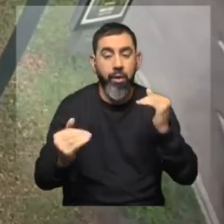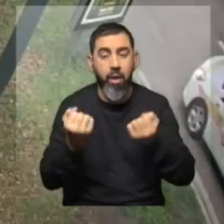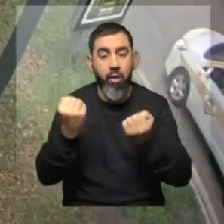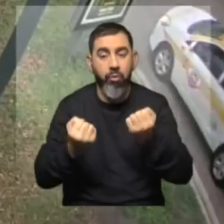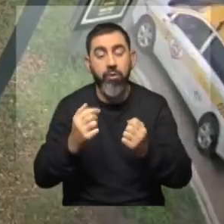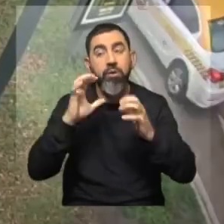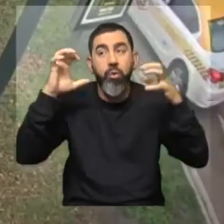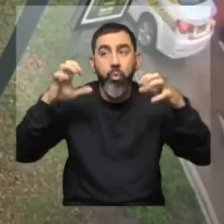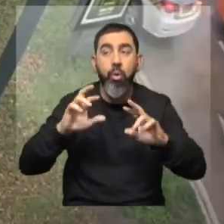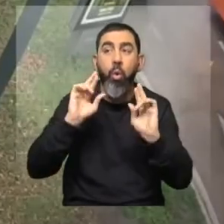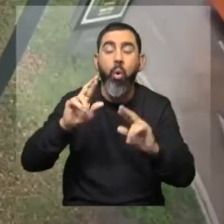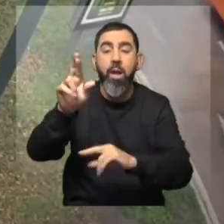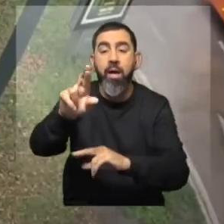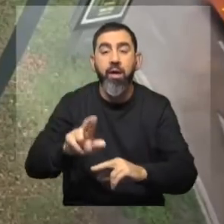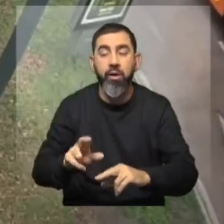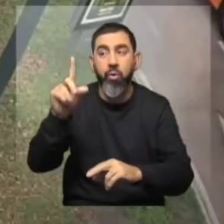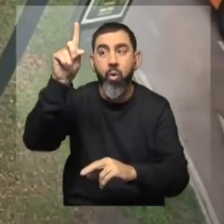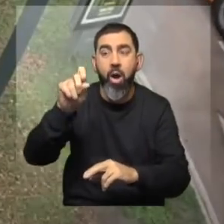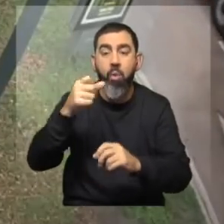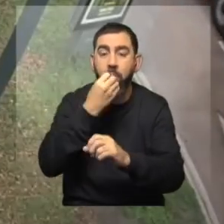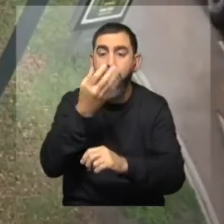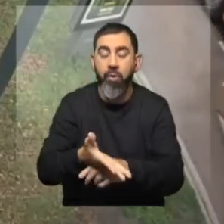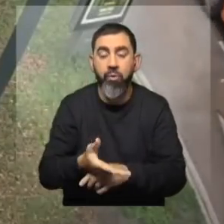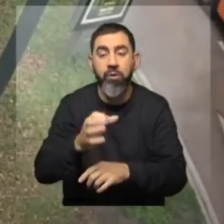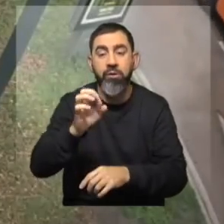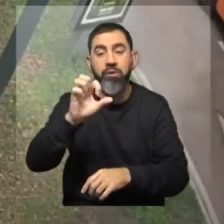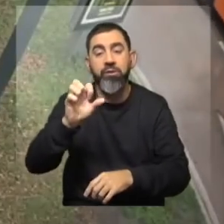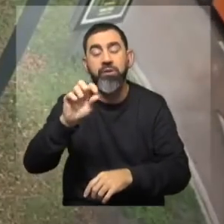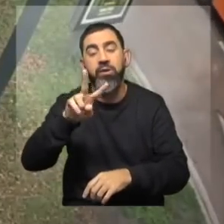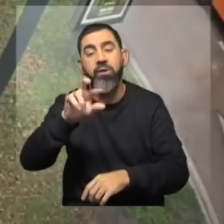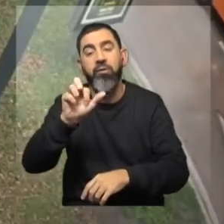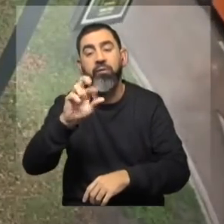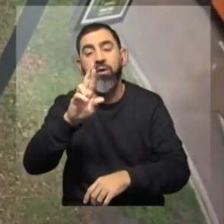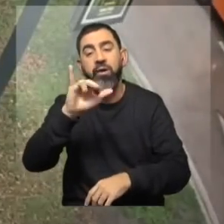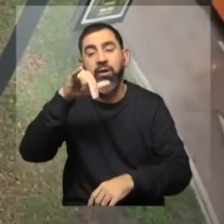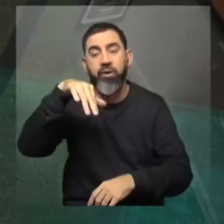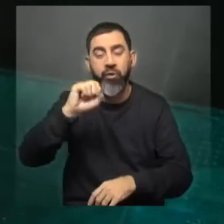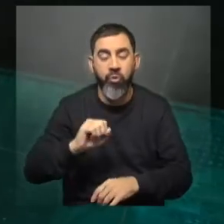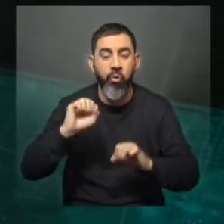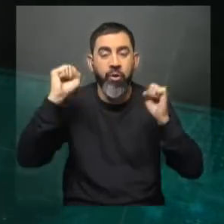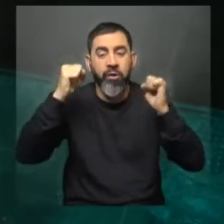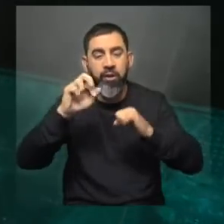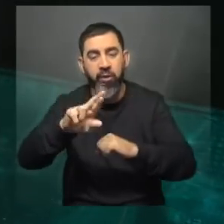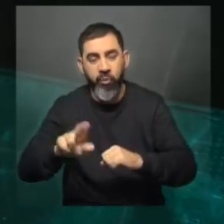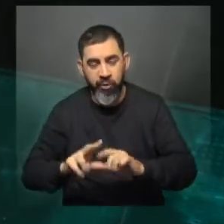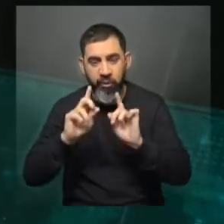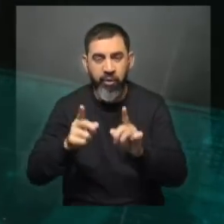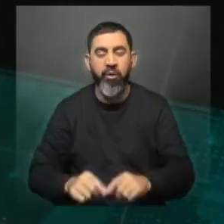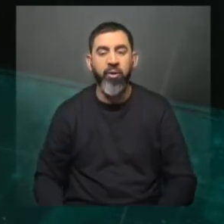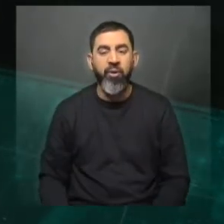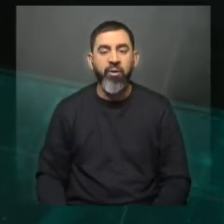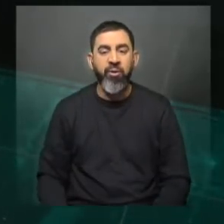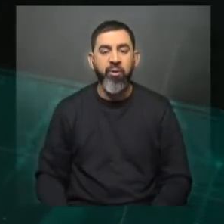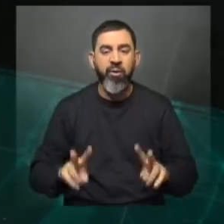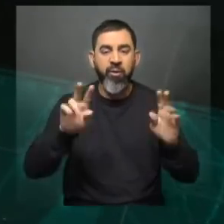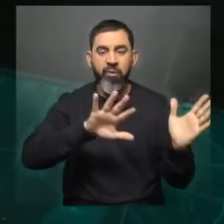tenga que llover no Para tomar el agua potable paso Severino y la cuenca del Río es Santa Lucía y demás muy bien así